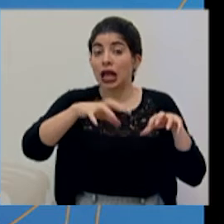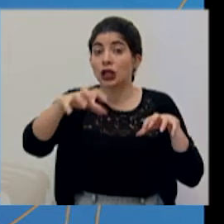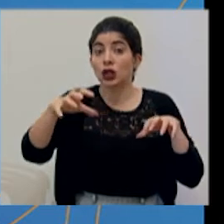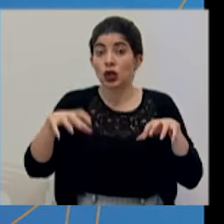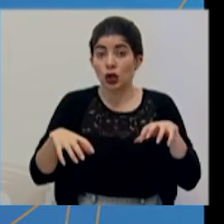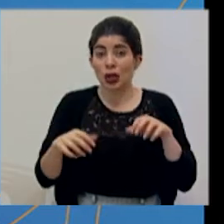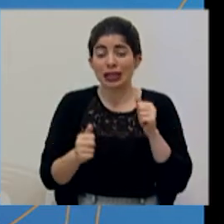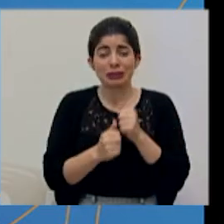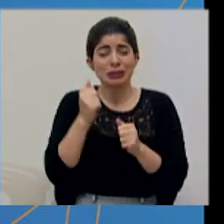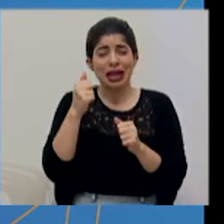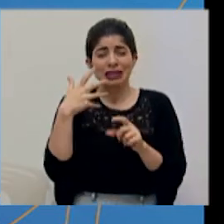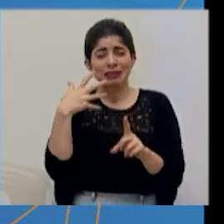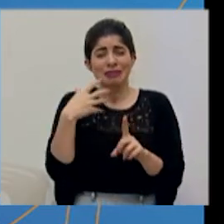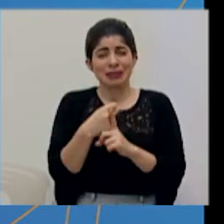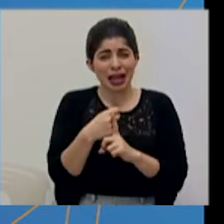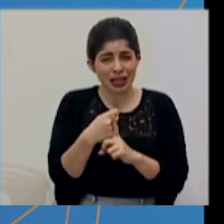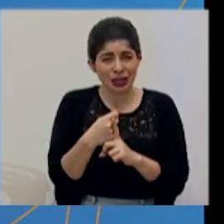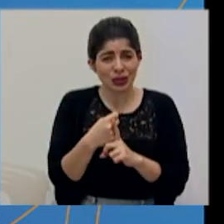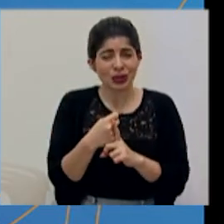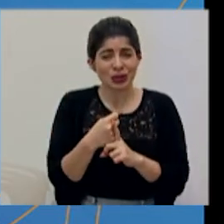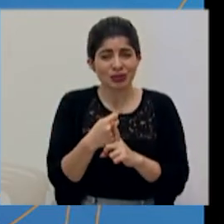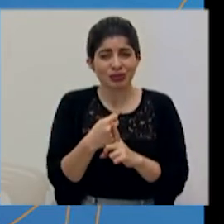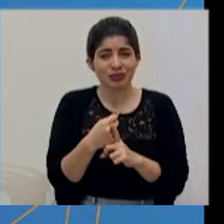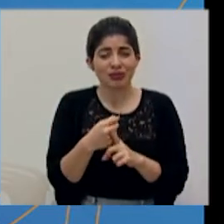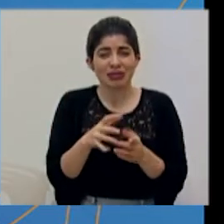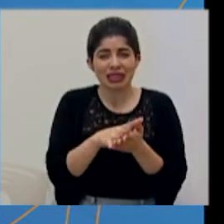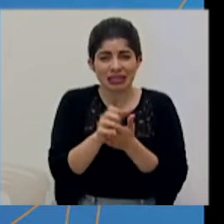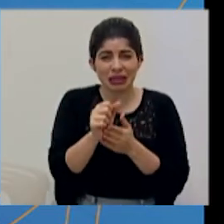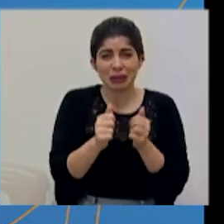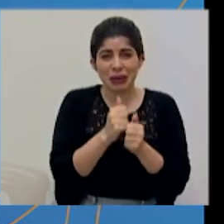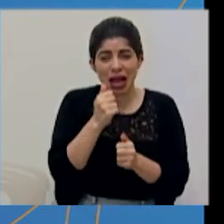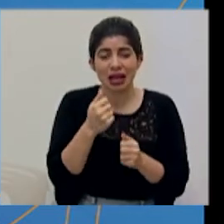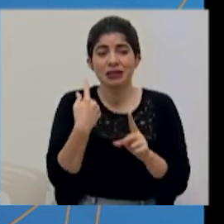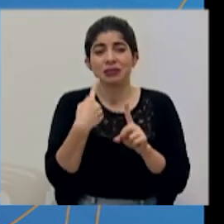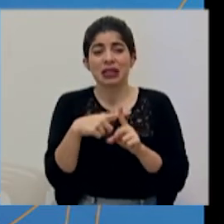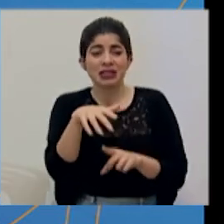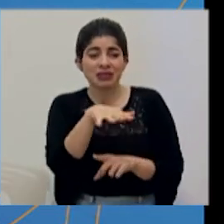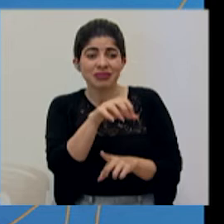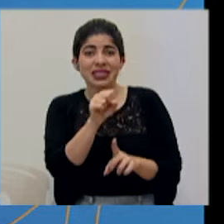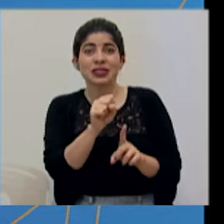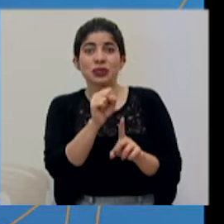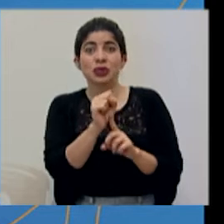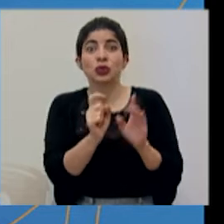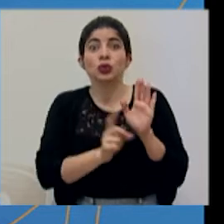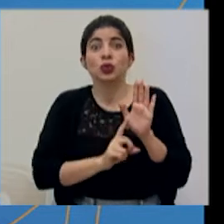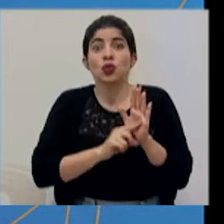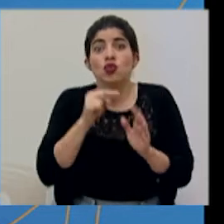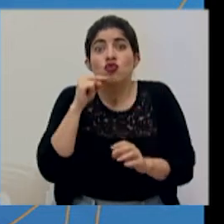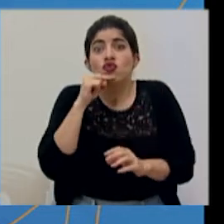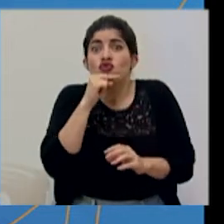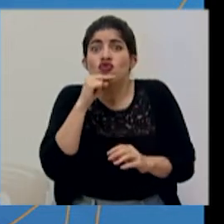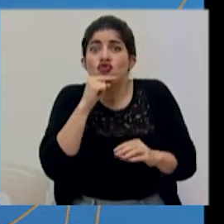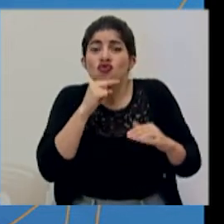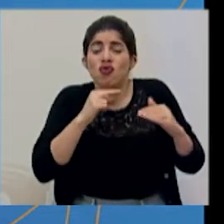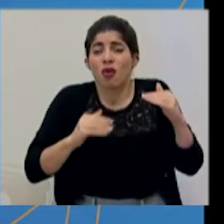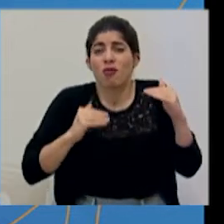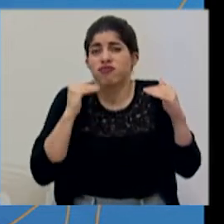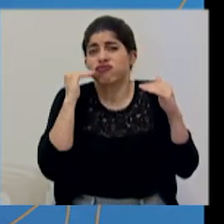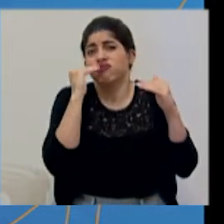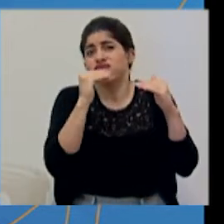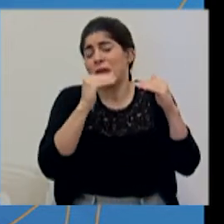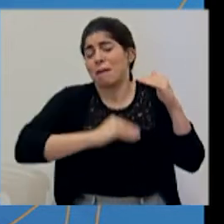esta mayor afectación y además que también estuvieron en condición de alerta roja, nuestro máximo nivel de